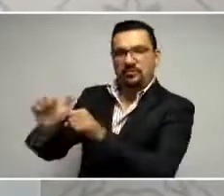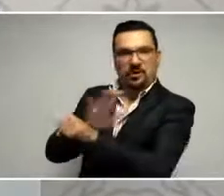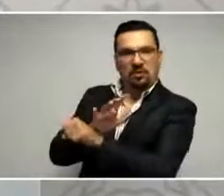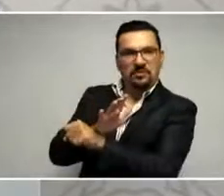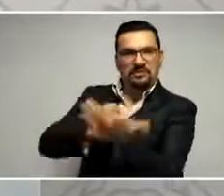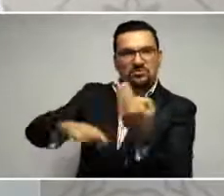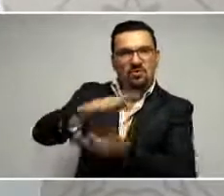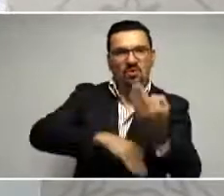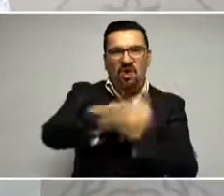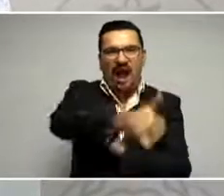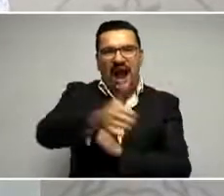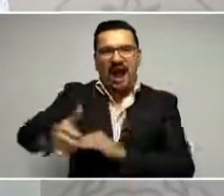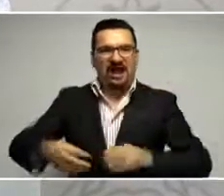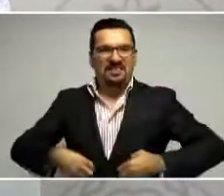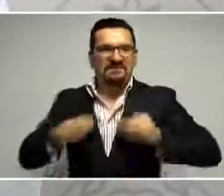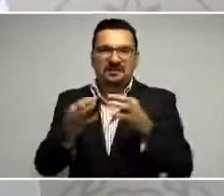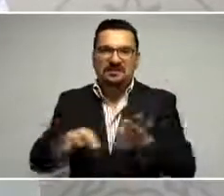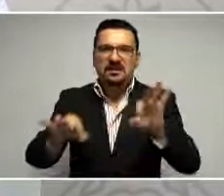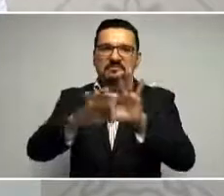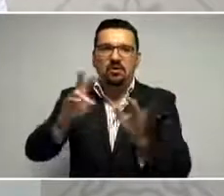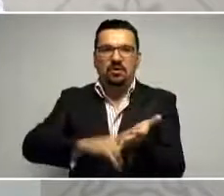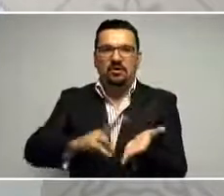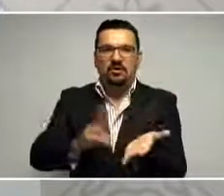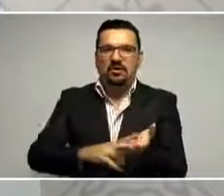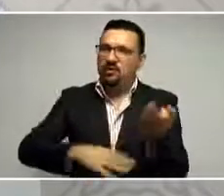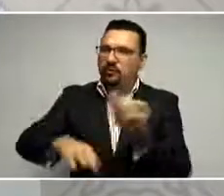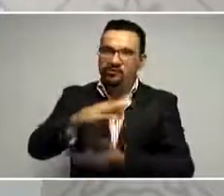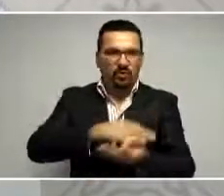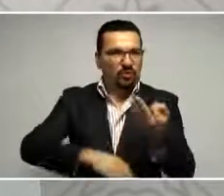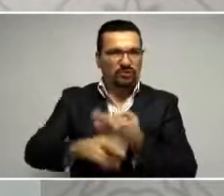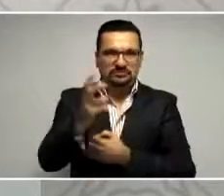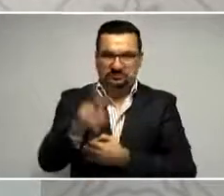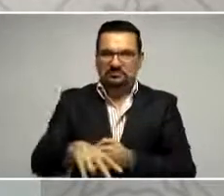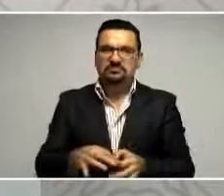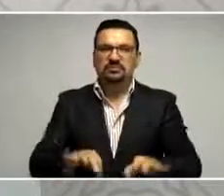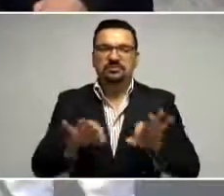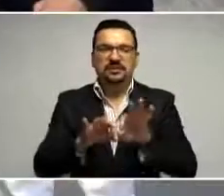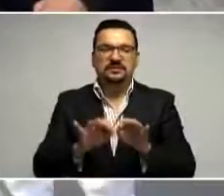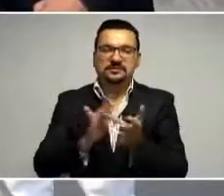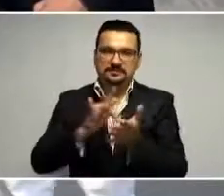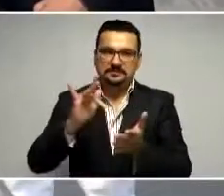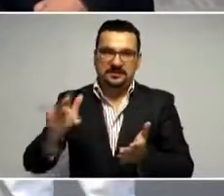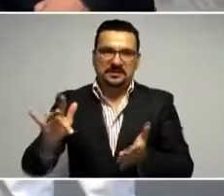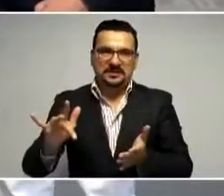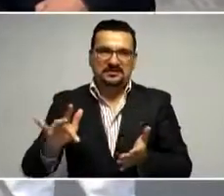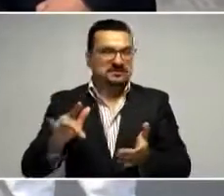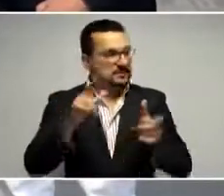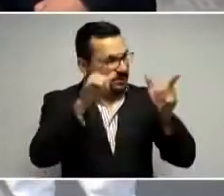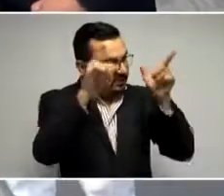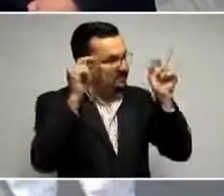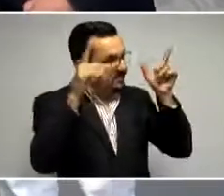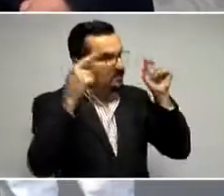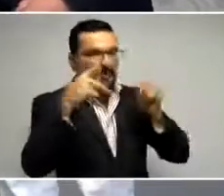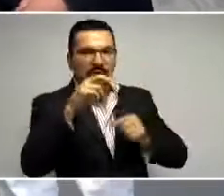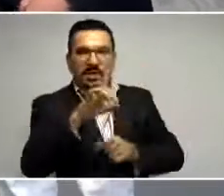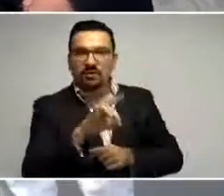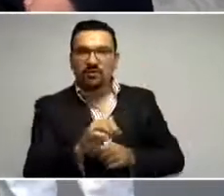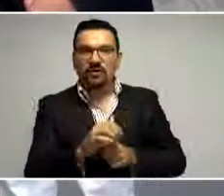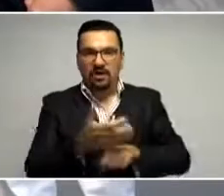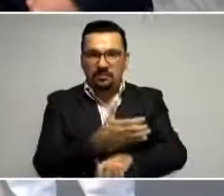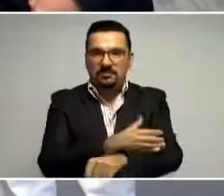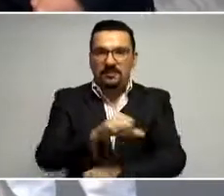cuentan y todas las vidas son importantes. Muchas gracias al enfermero Pedro